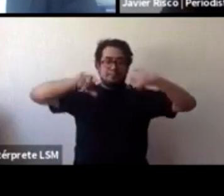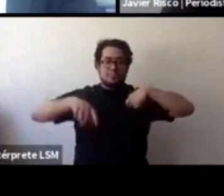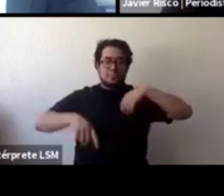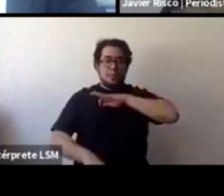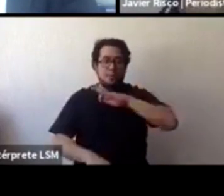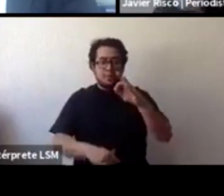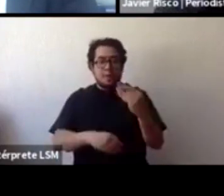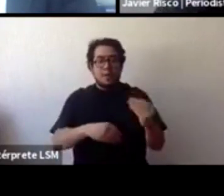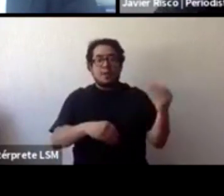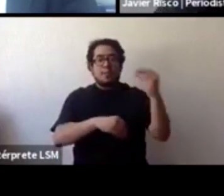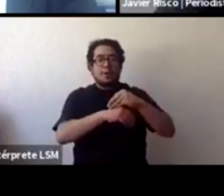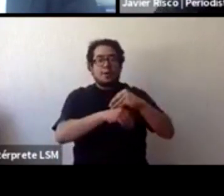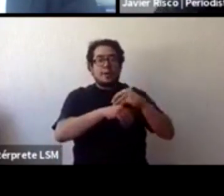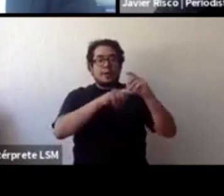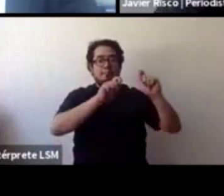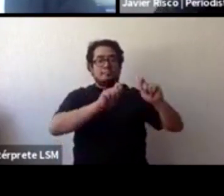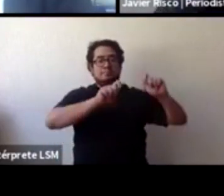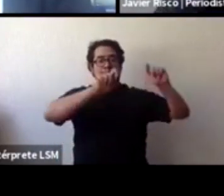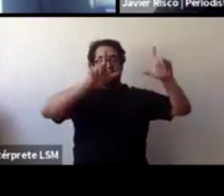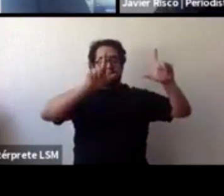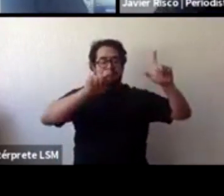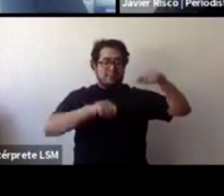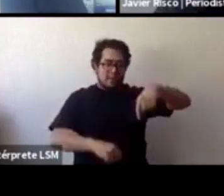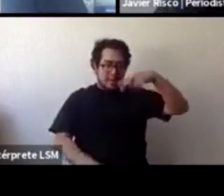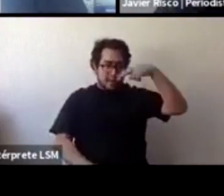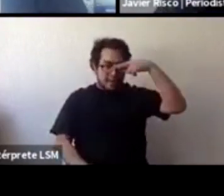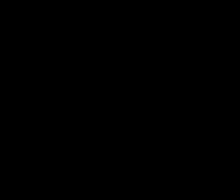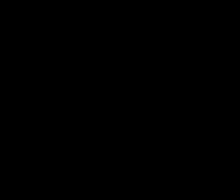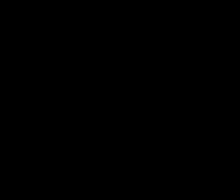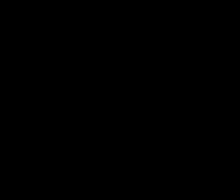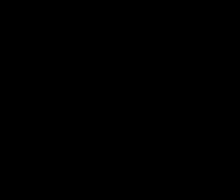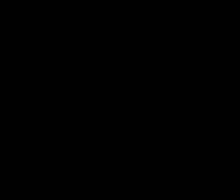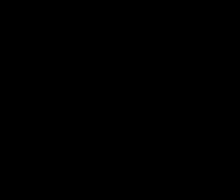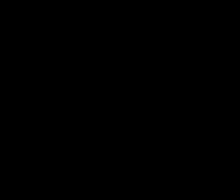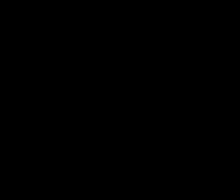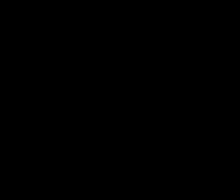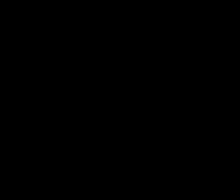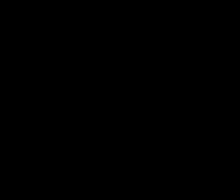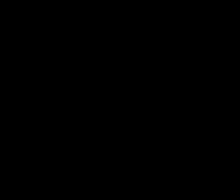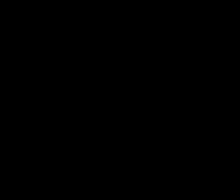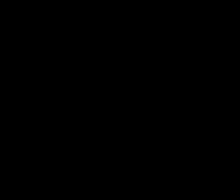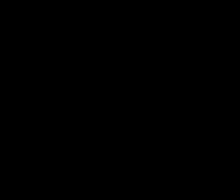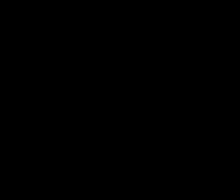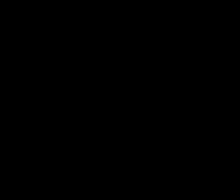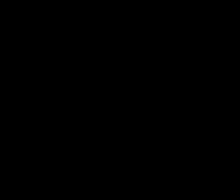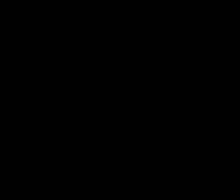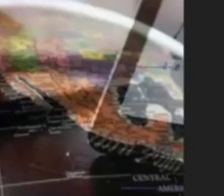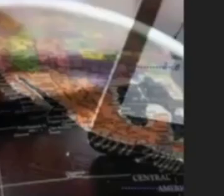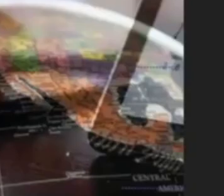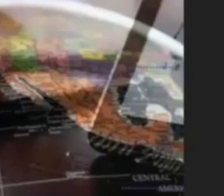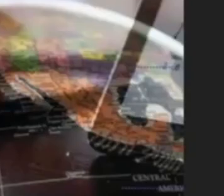que pueden decirnos algunos datos de México. yo lo que quisiera